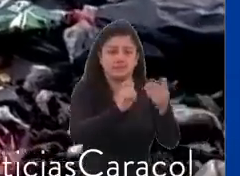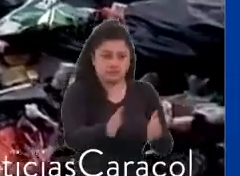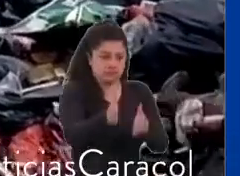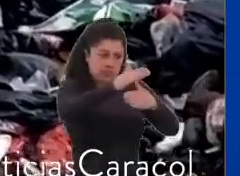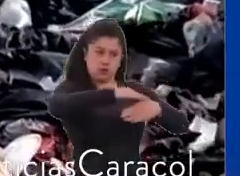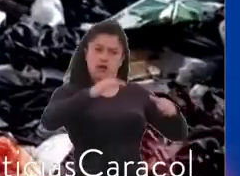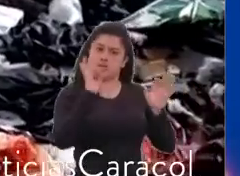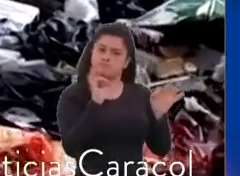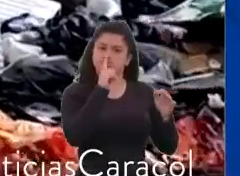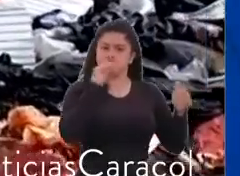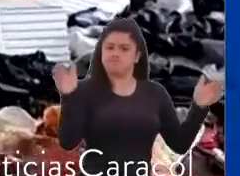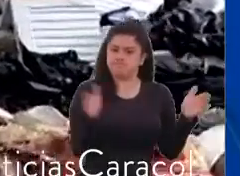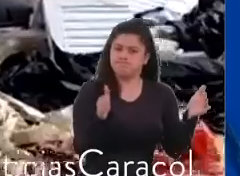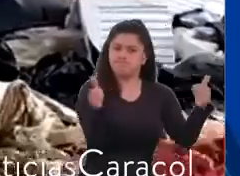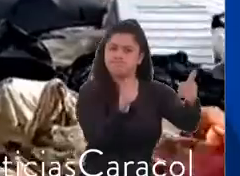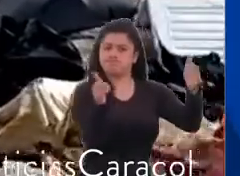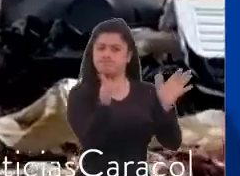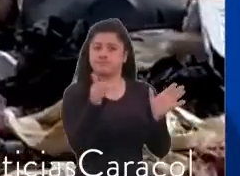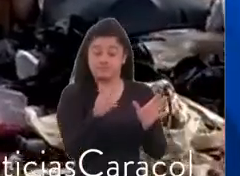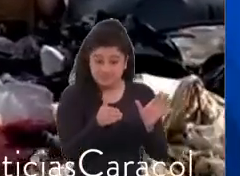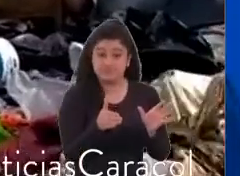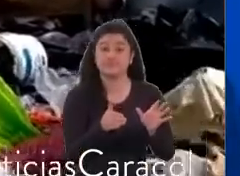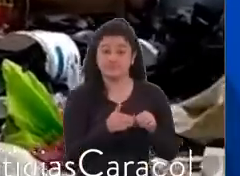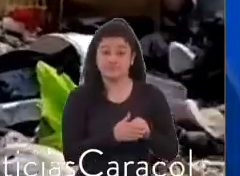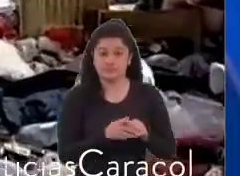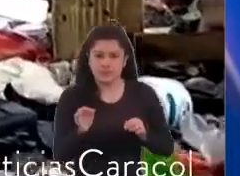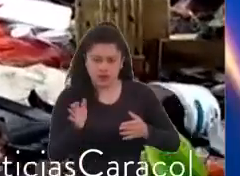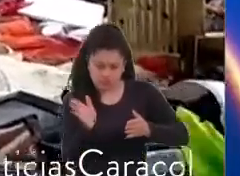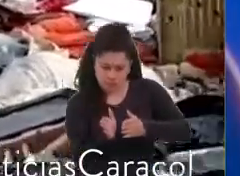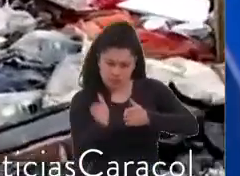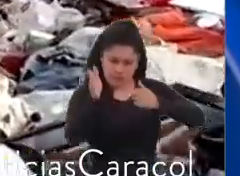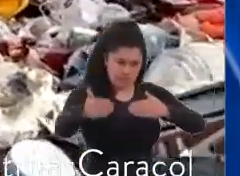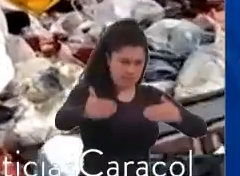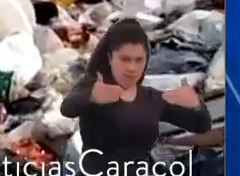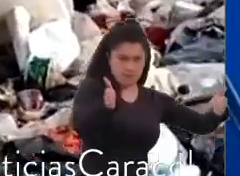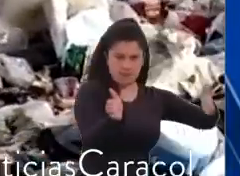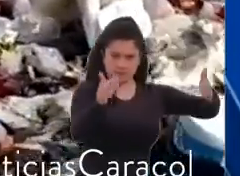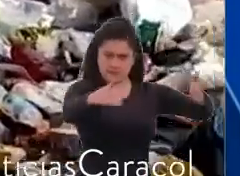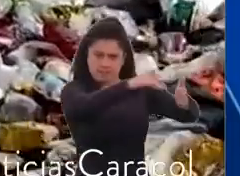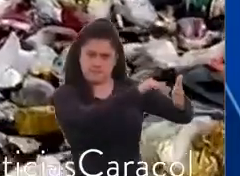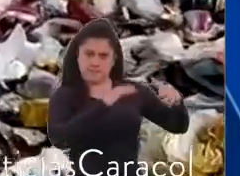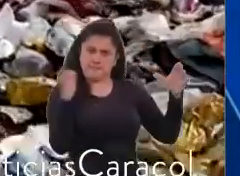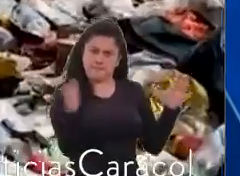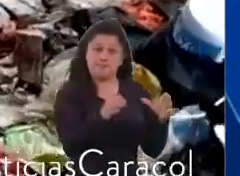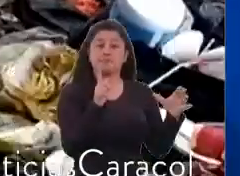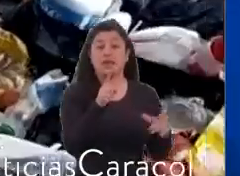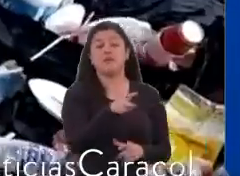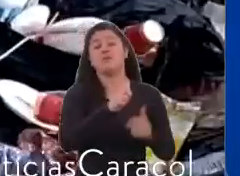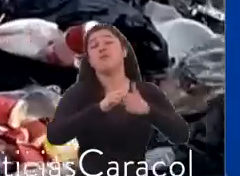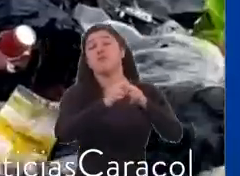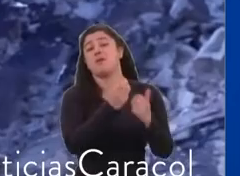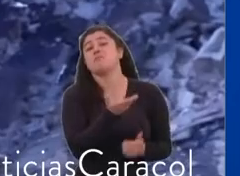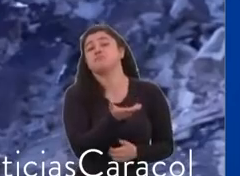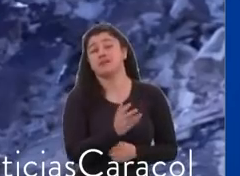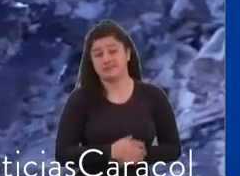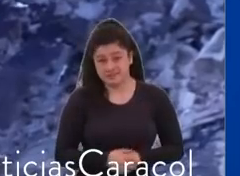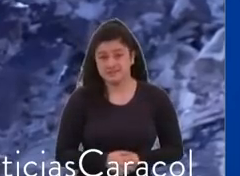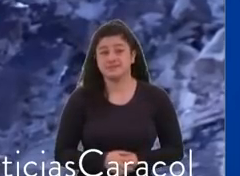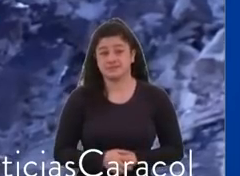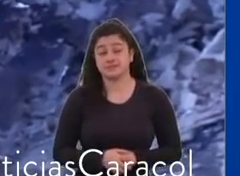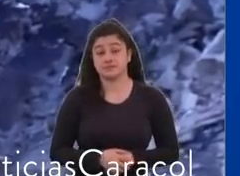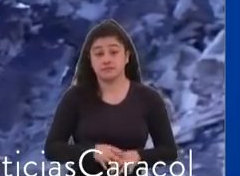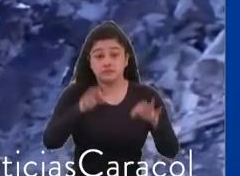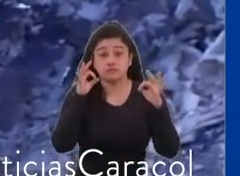de concertación para poder encontrarle salida a una problemática que es estructural y su salida también tiene que ser